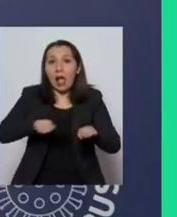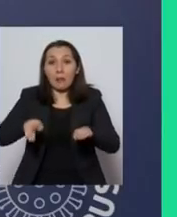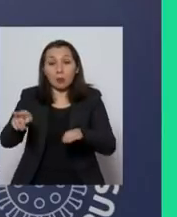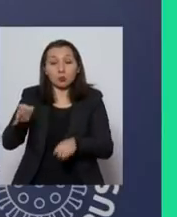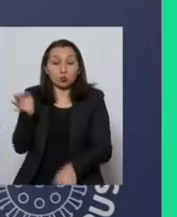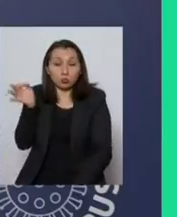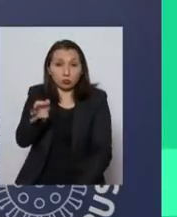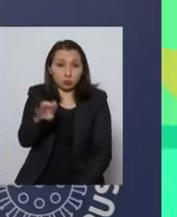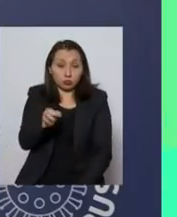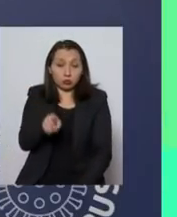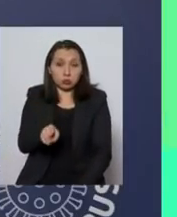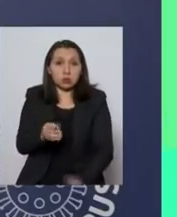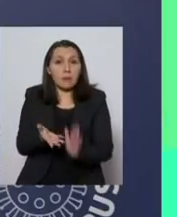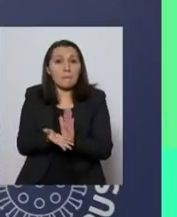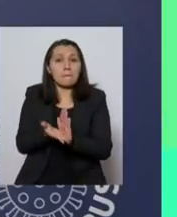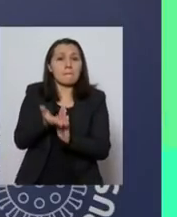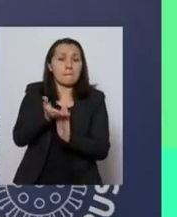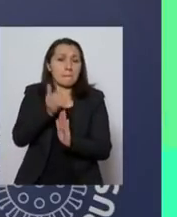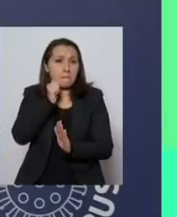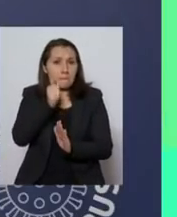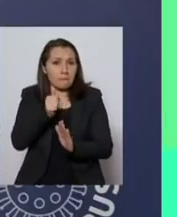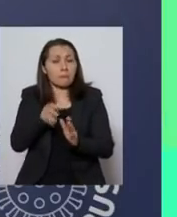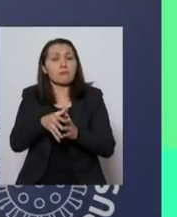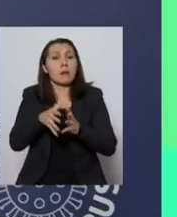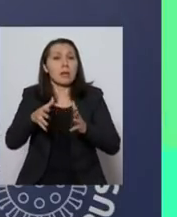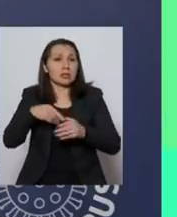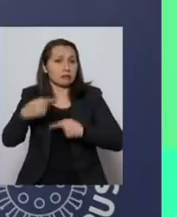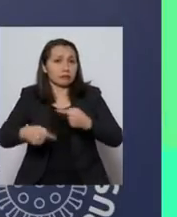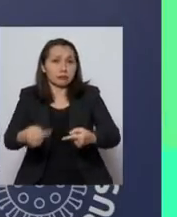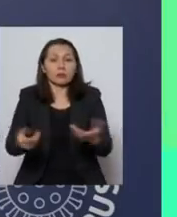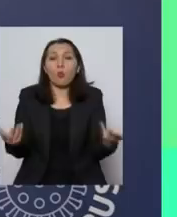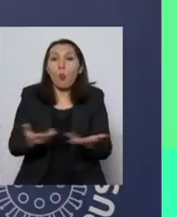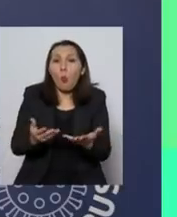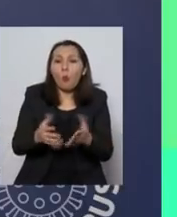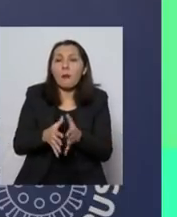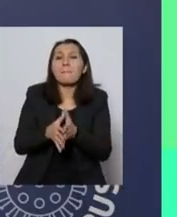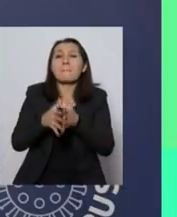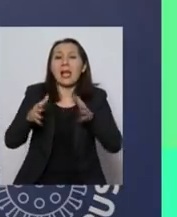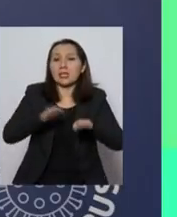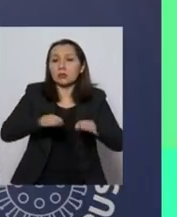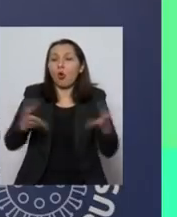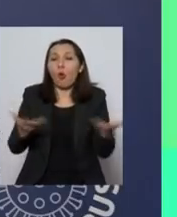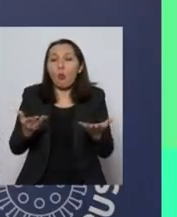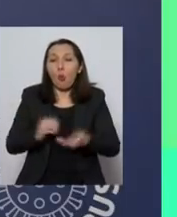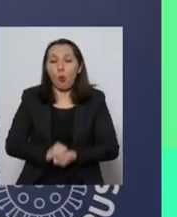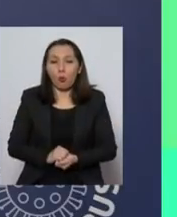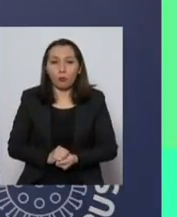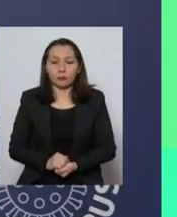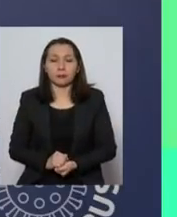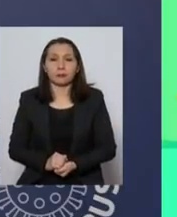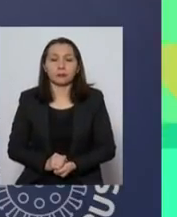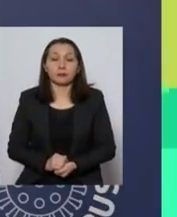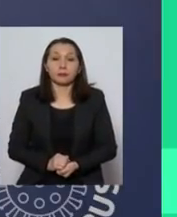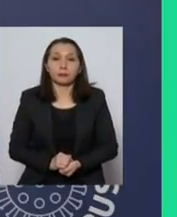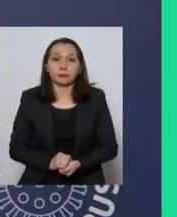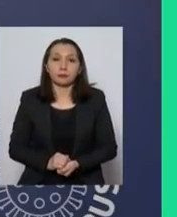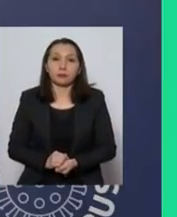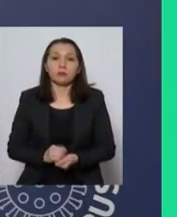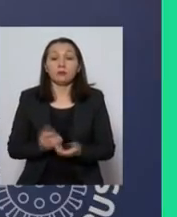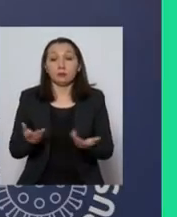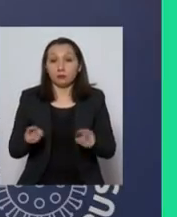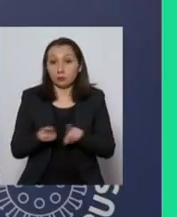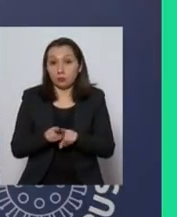usted dice que van a aumentar el número de respiradores. ¿De qué manera se va a conseguir eso? Bueno, como